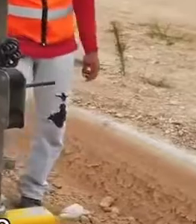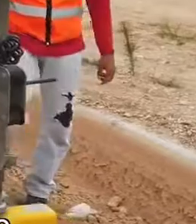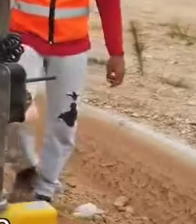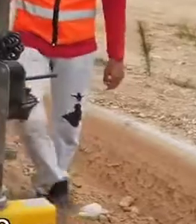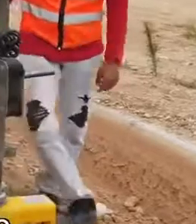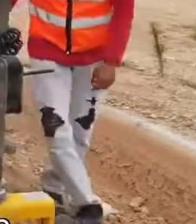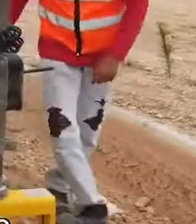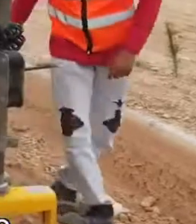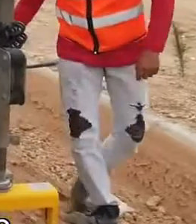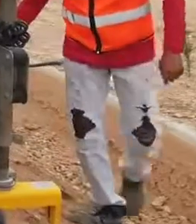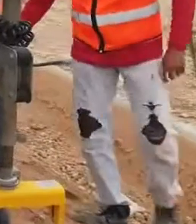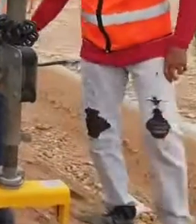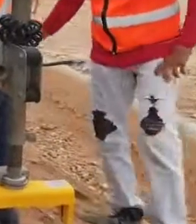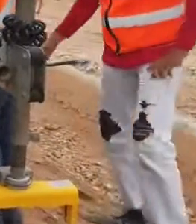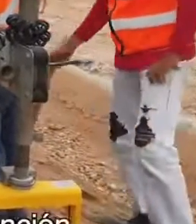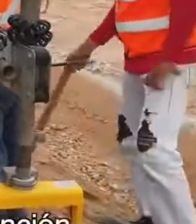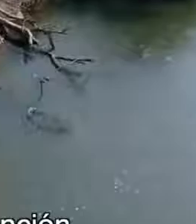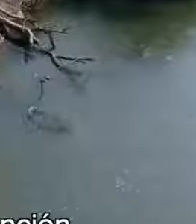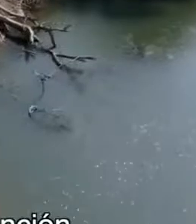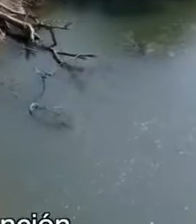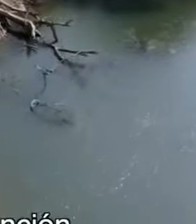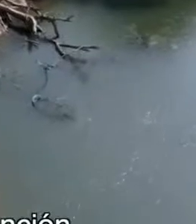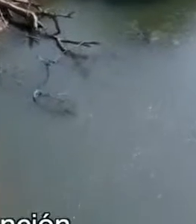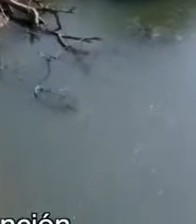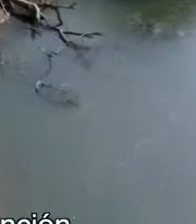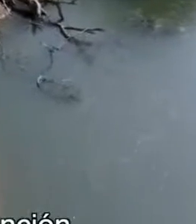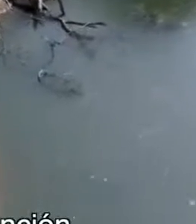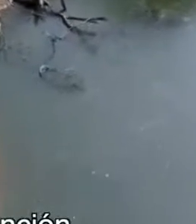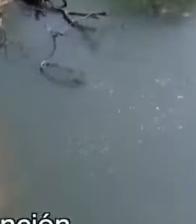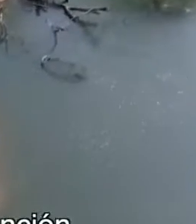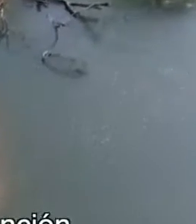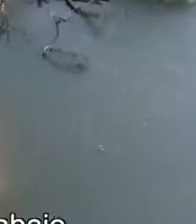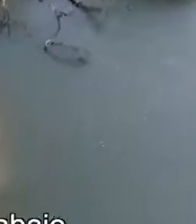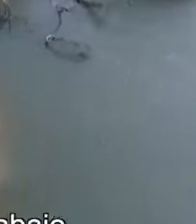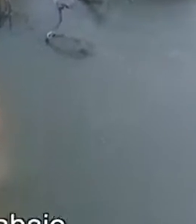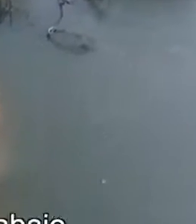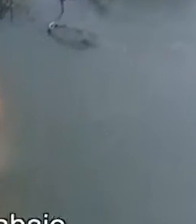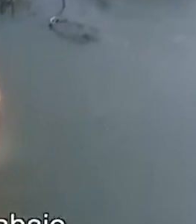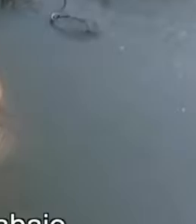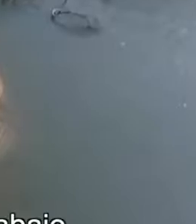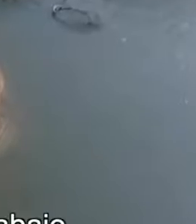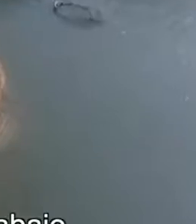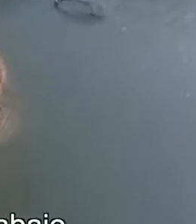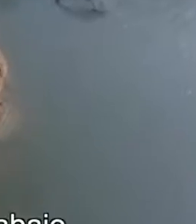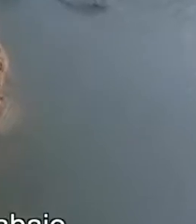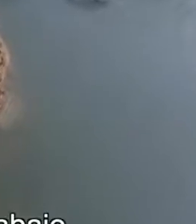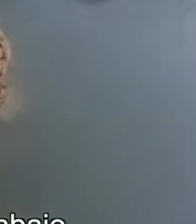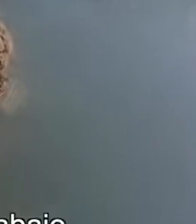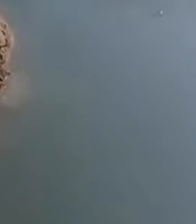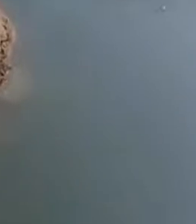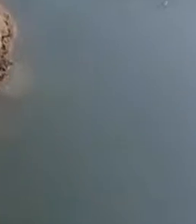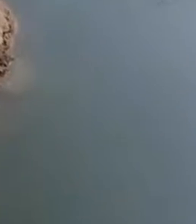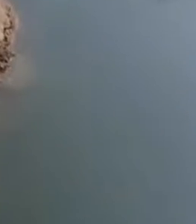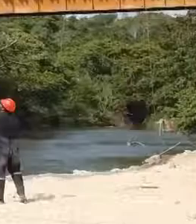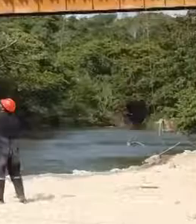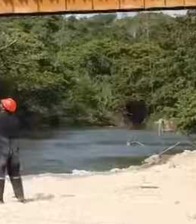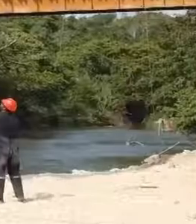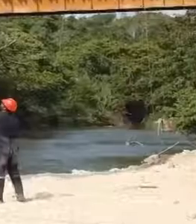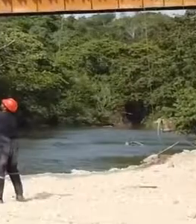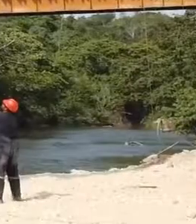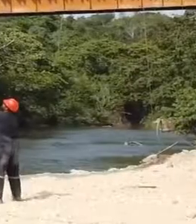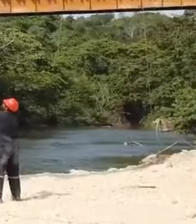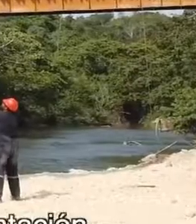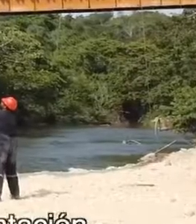durmientes, rieles y balasto. También se avanza en la barrera de contención, que evitará inundaciones en la zona de trabajo cercana al